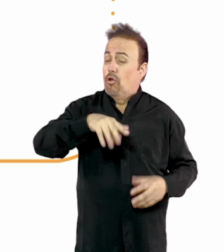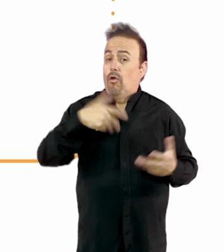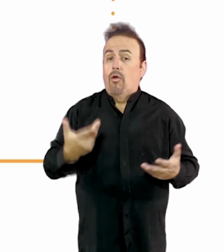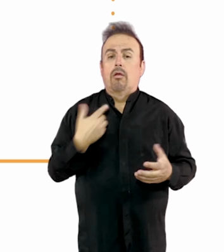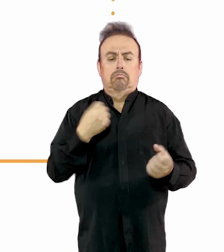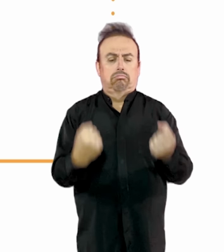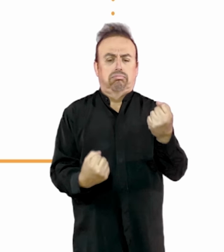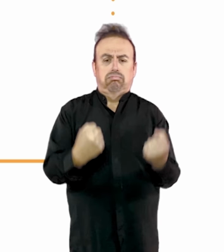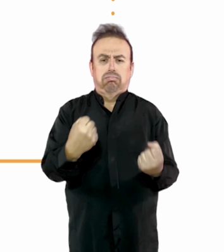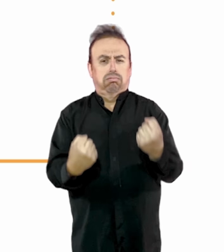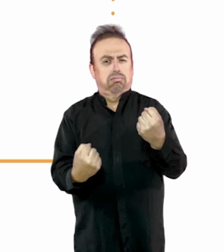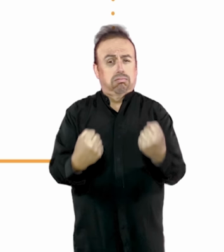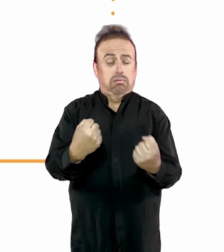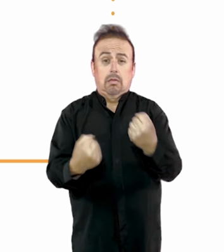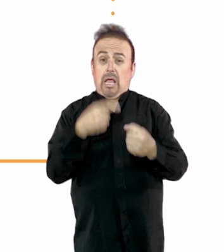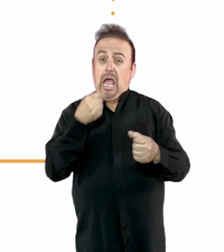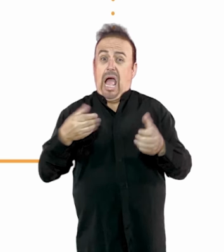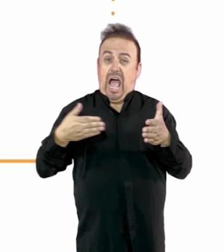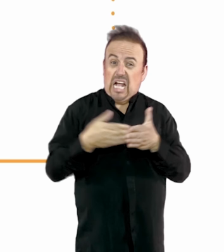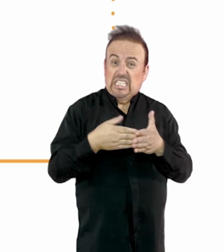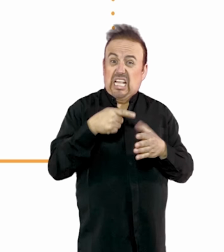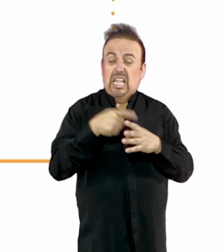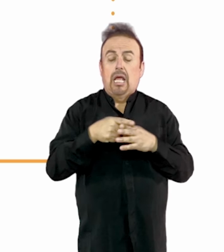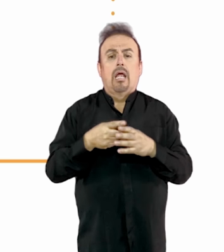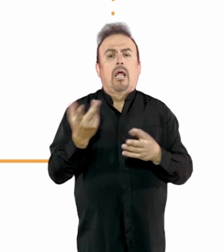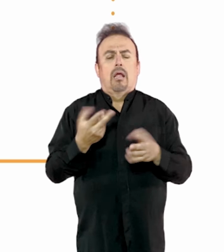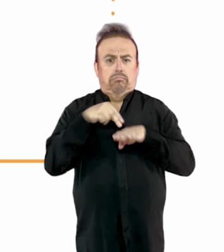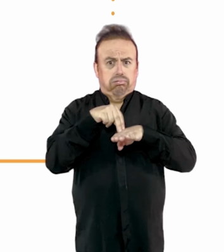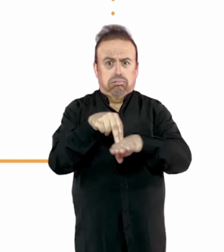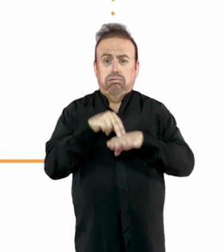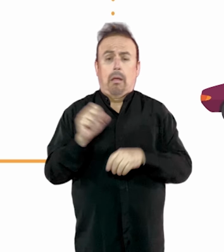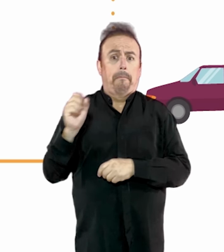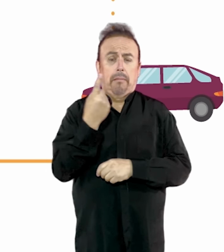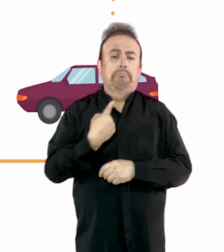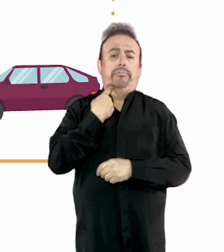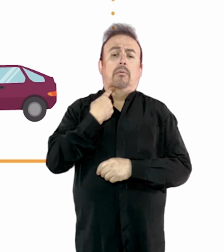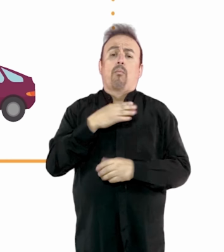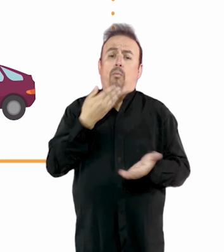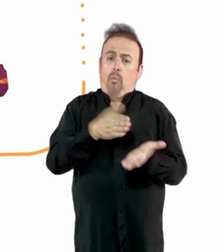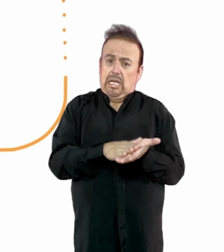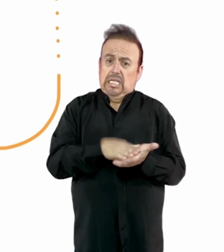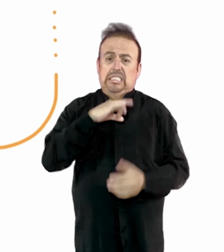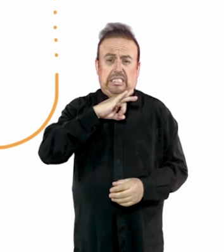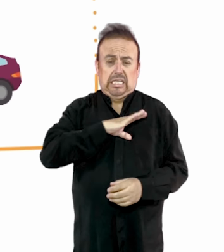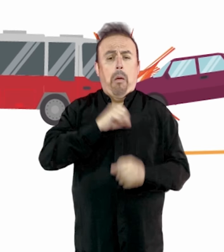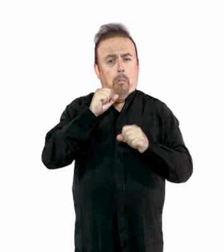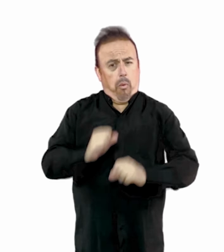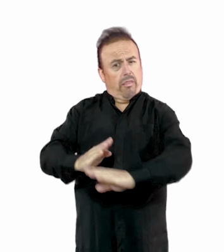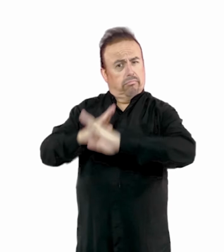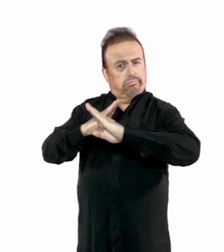la conducción de vehículos. Los accidentes de tránsito son una de las primeras causas de muerte en Chile que pueden ser